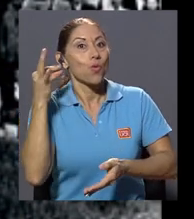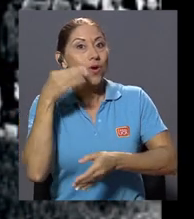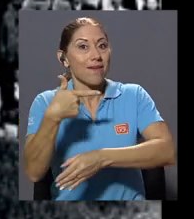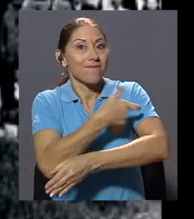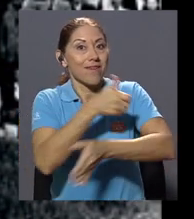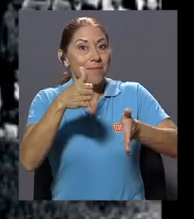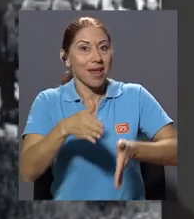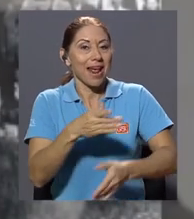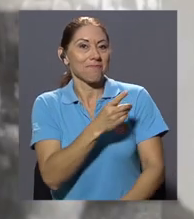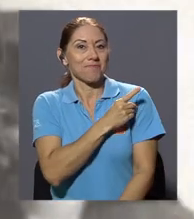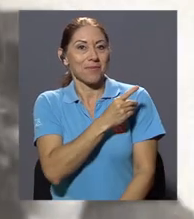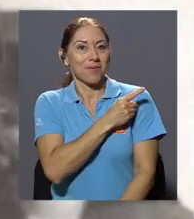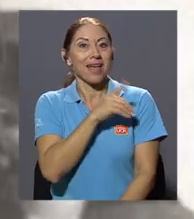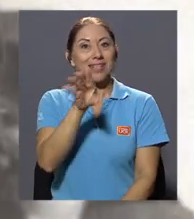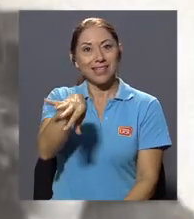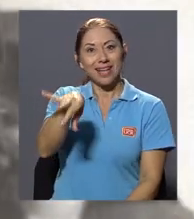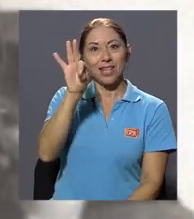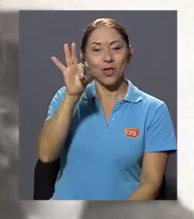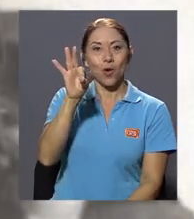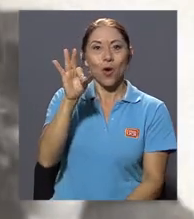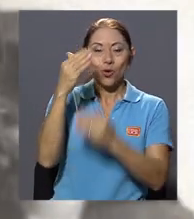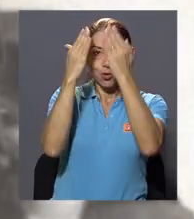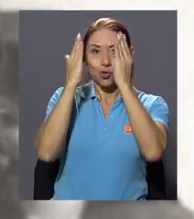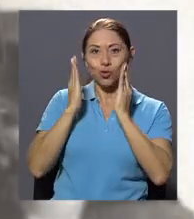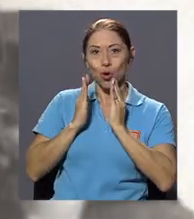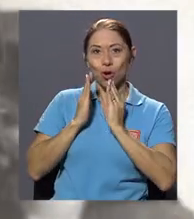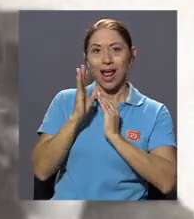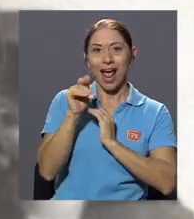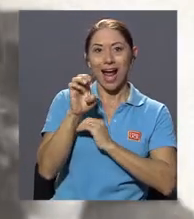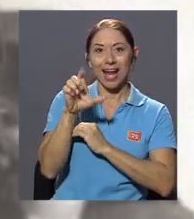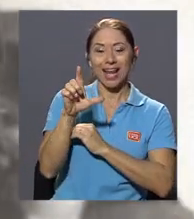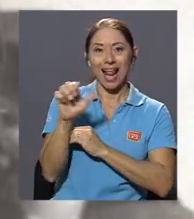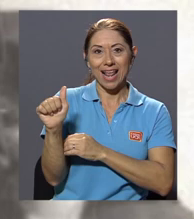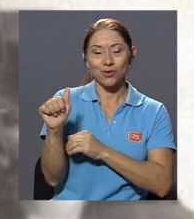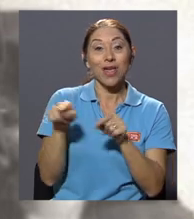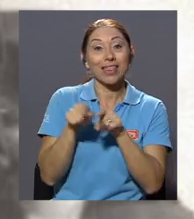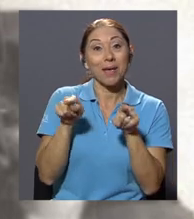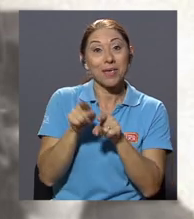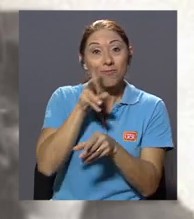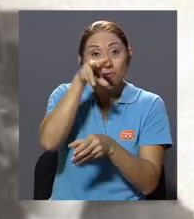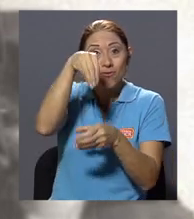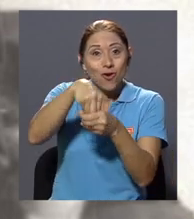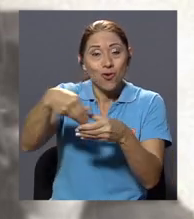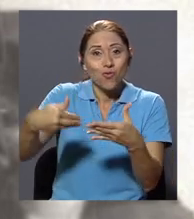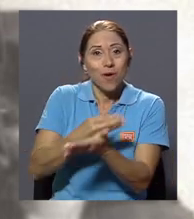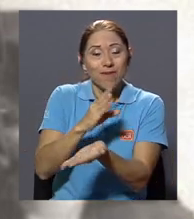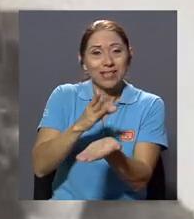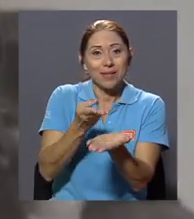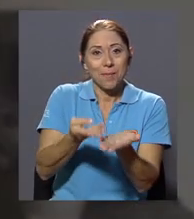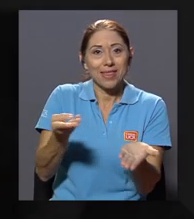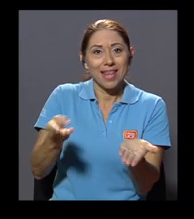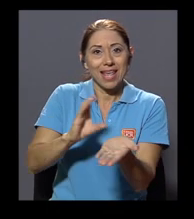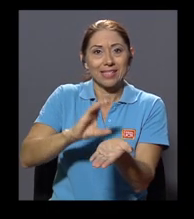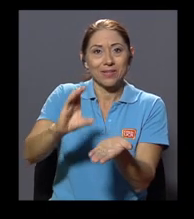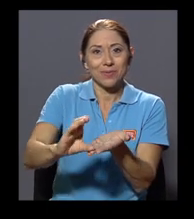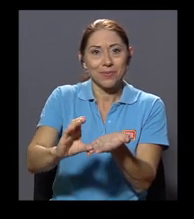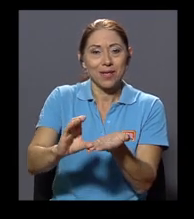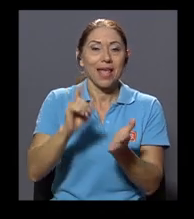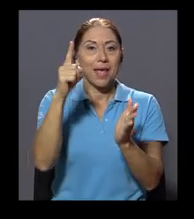dirija. Así fue como se eligió a Sor Ángela Lasso y también se incluyeron nuevas materias en el currículum.